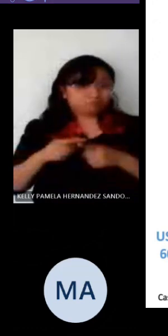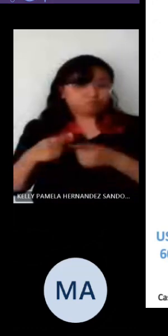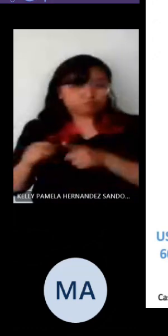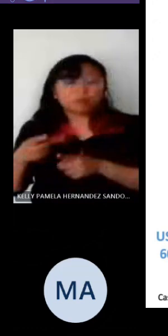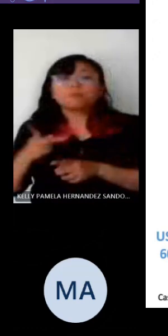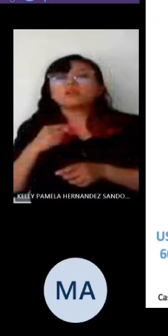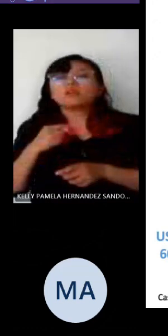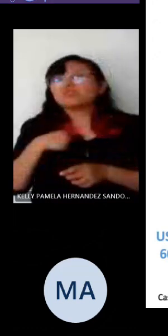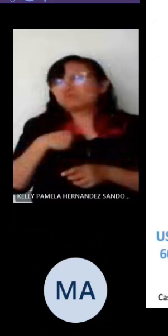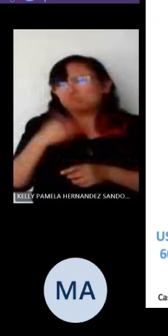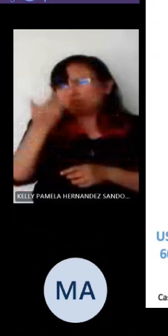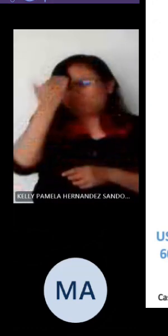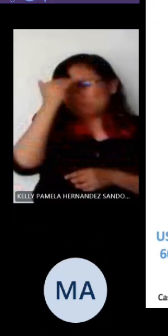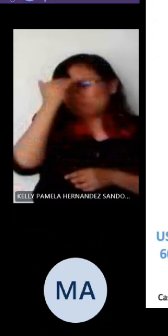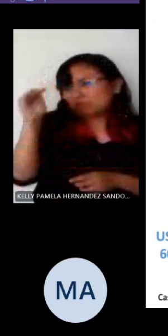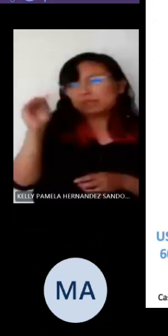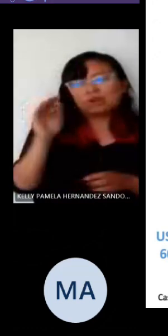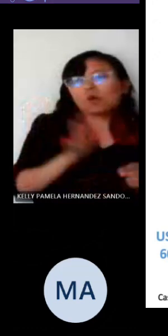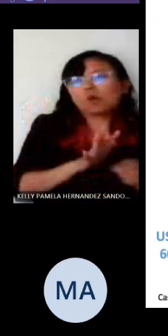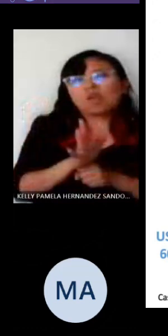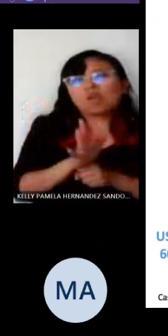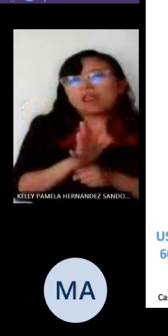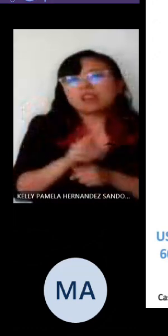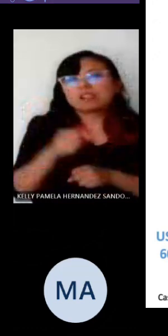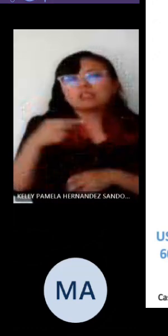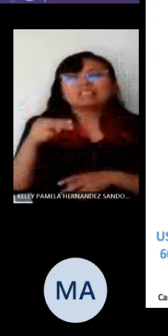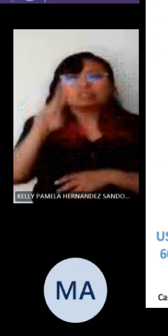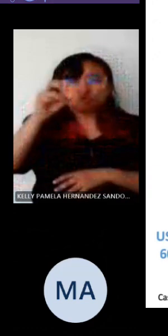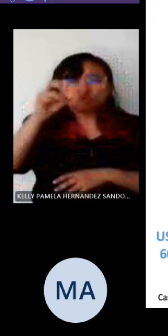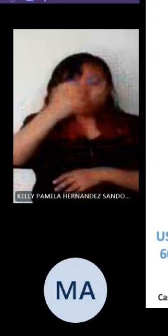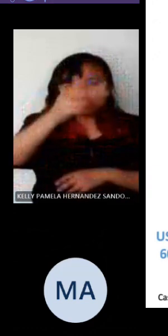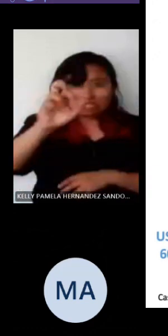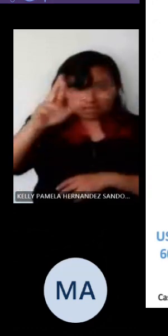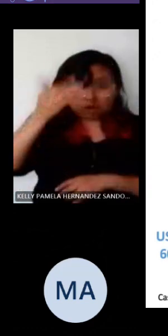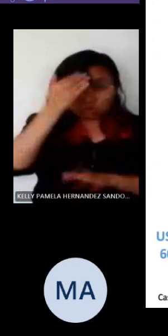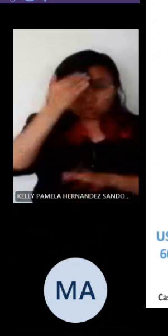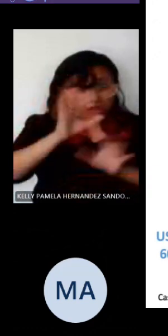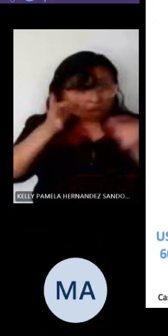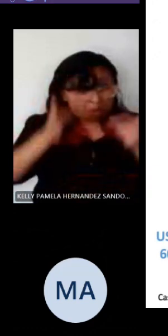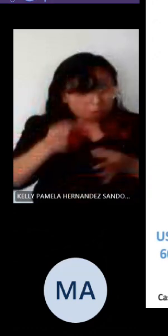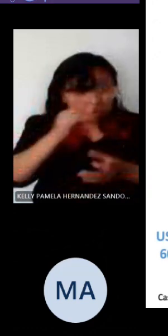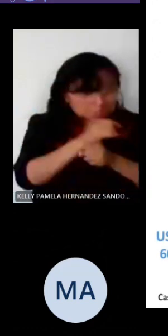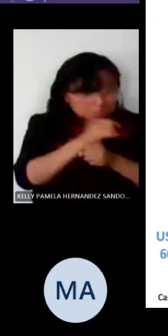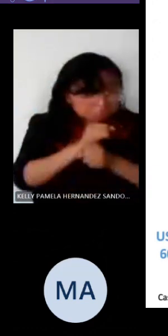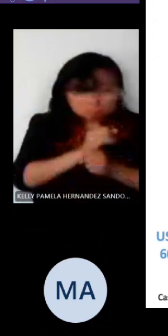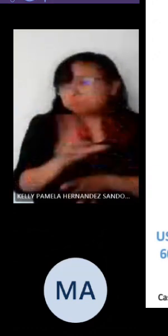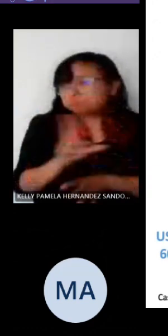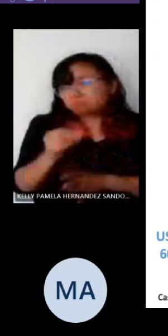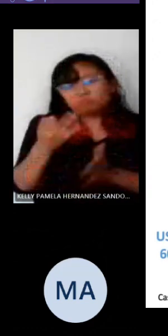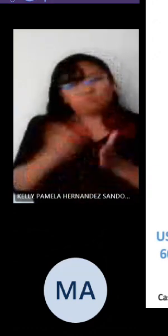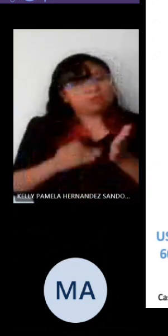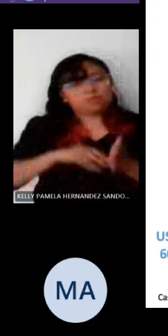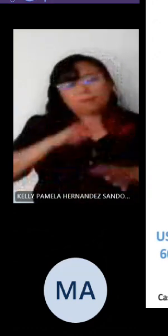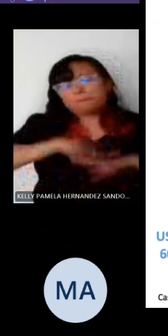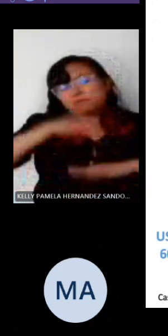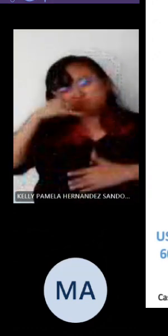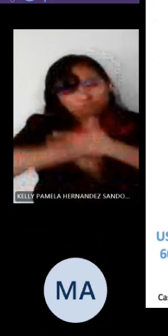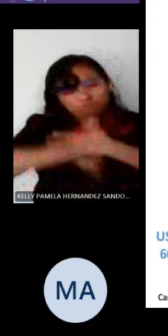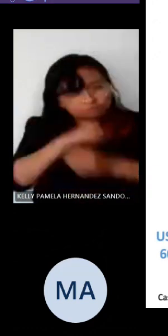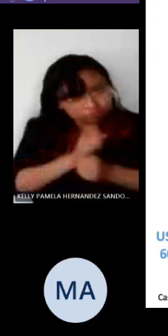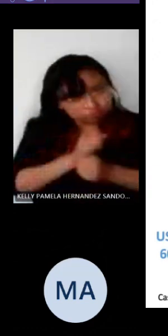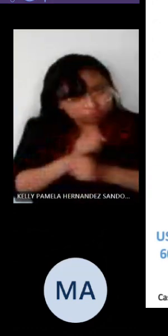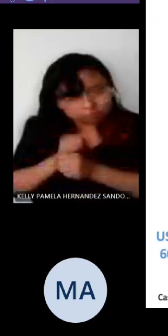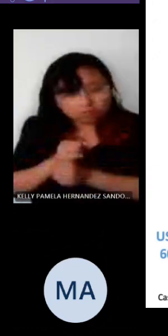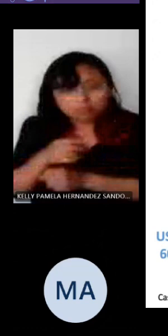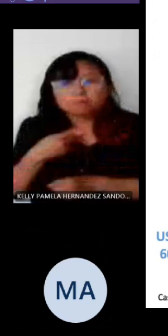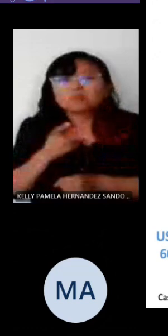conocemos completamente todo con respecto a Usher y además que hay algunos genes que se están empezando a describir porque